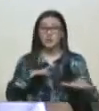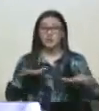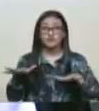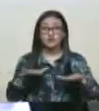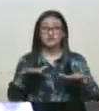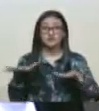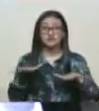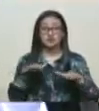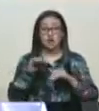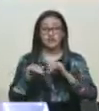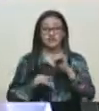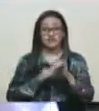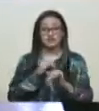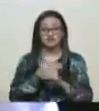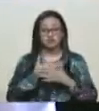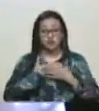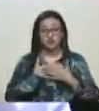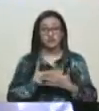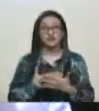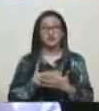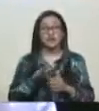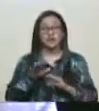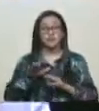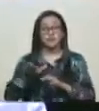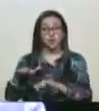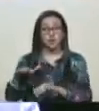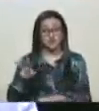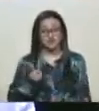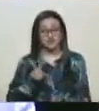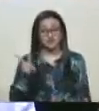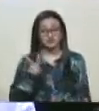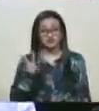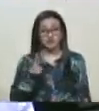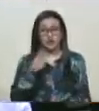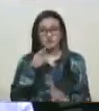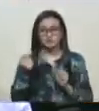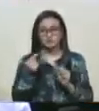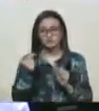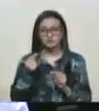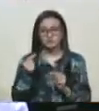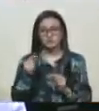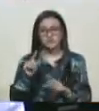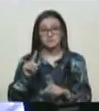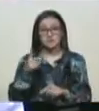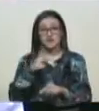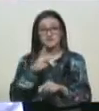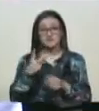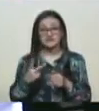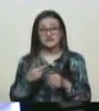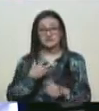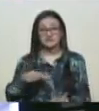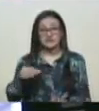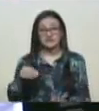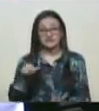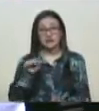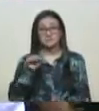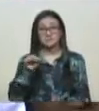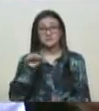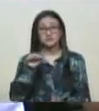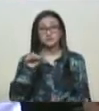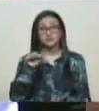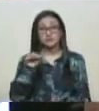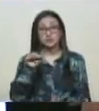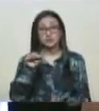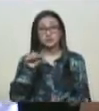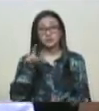movilización internacional de solidaridad en apoyo a Venezuela. Vamos a conversar de inmediato con el primer vicepresidente del Partido Socialista Unido de Venezuela y